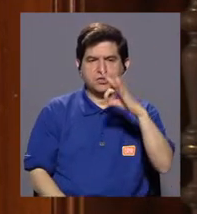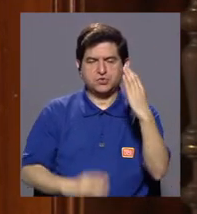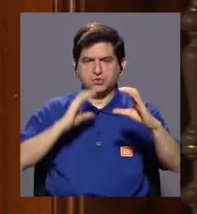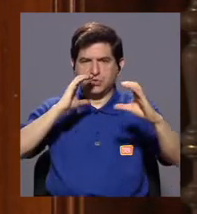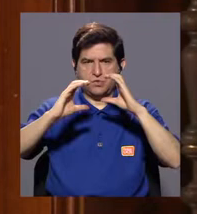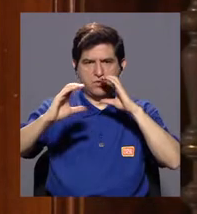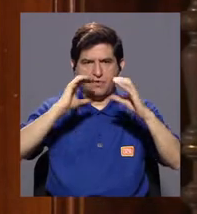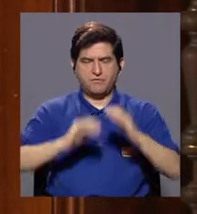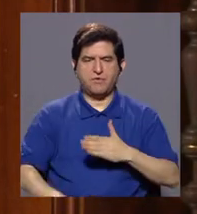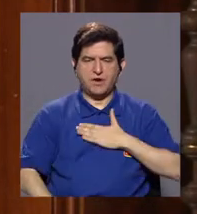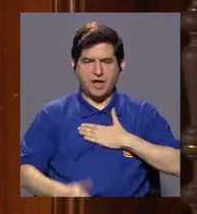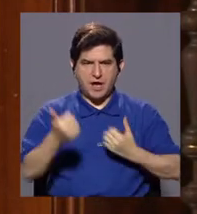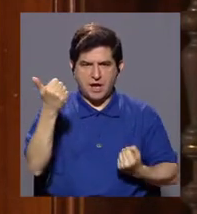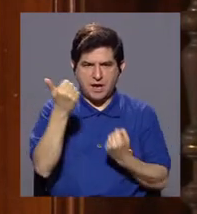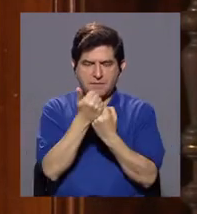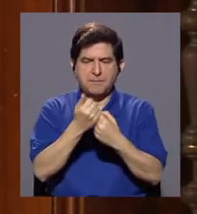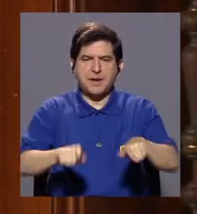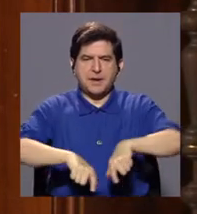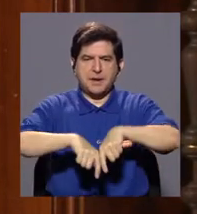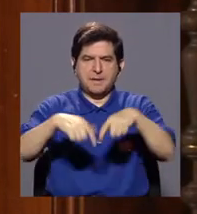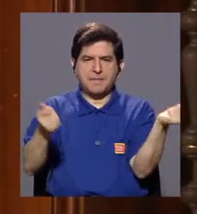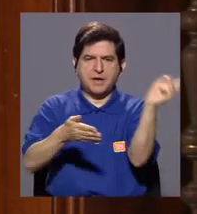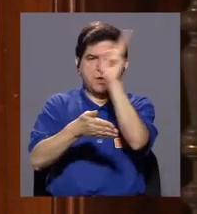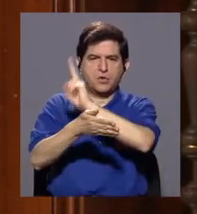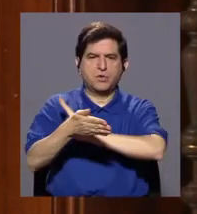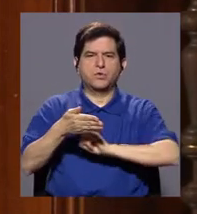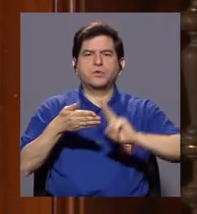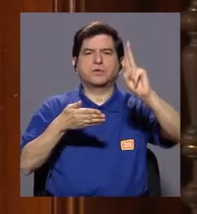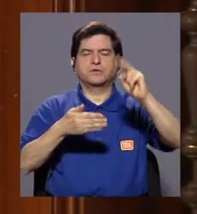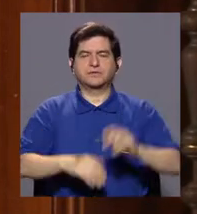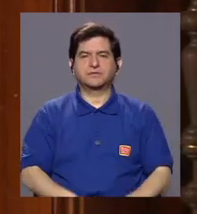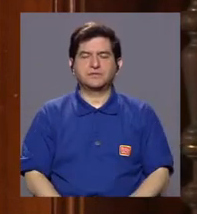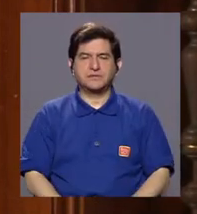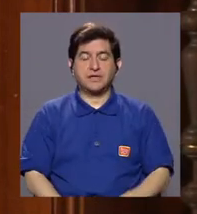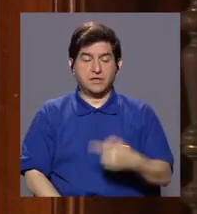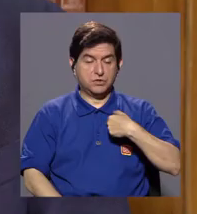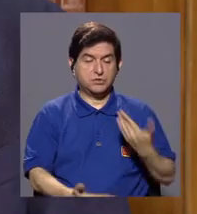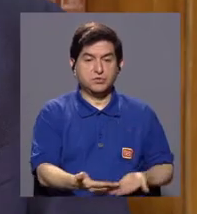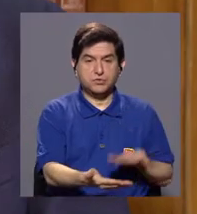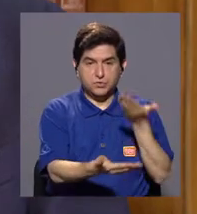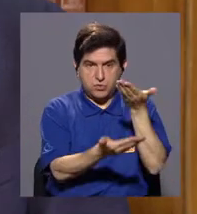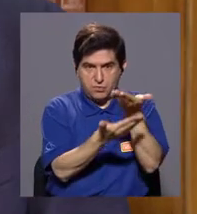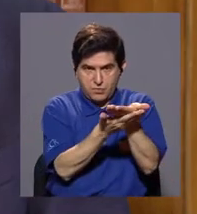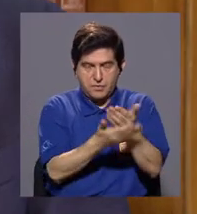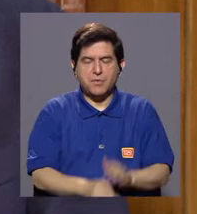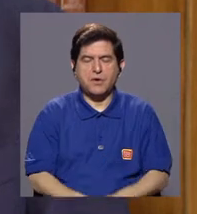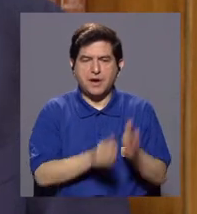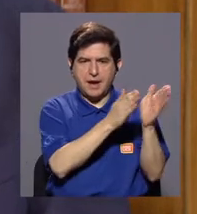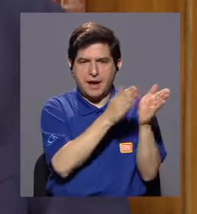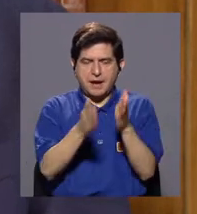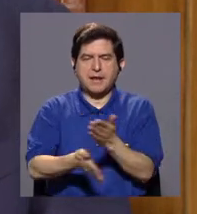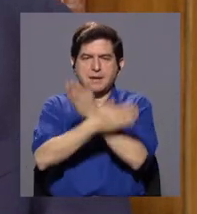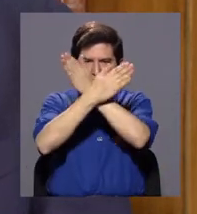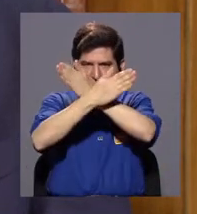de comunicación que me apoyó fue el Semanario Universidad, cuando propuse el plan de paz.